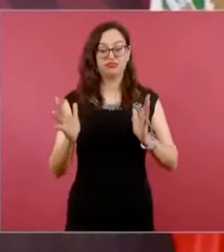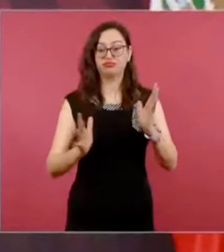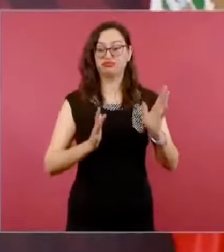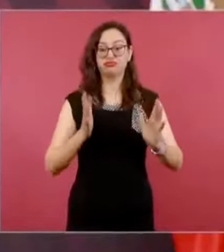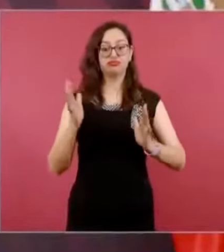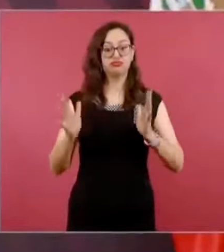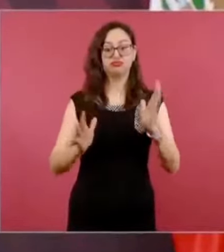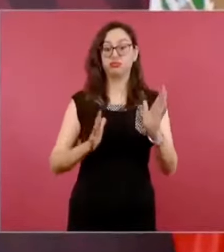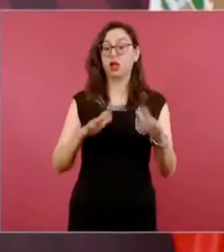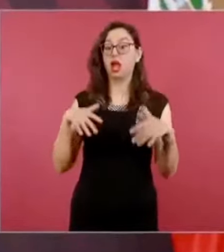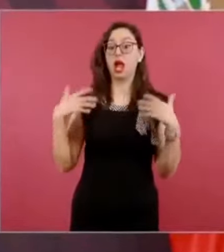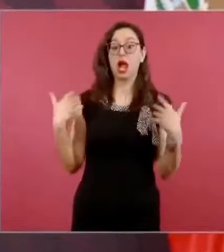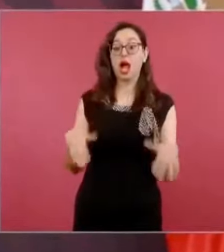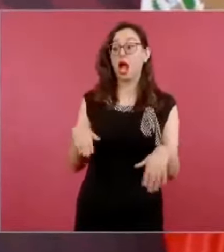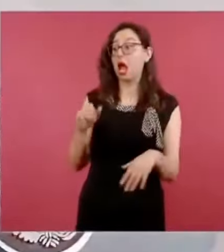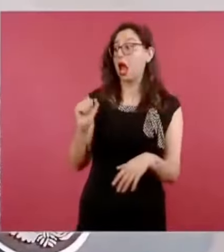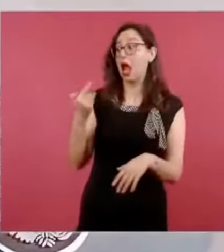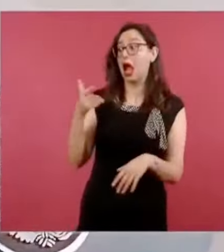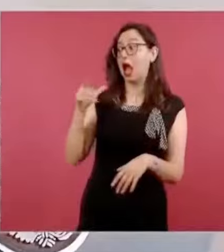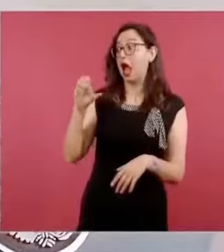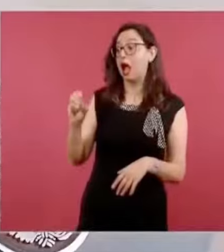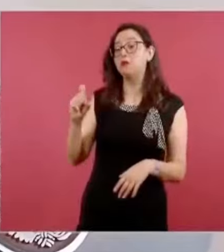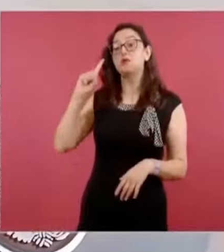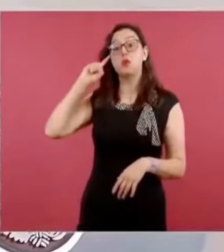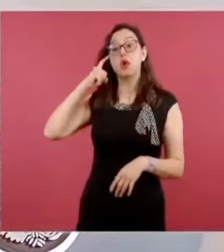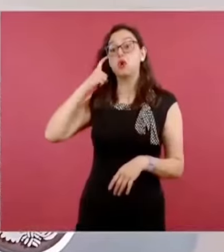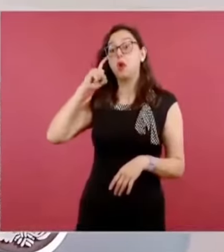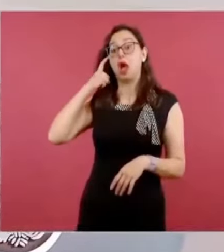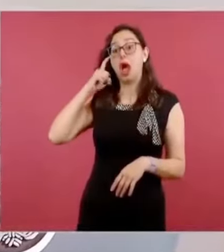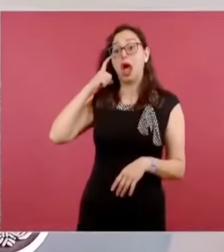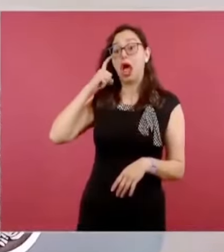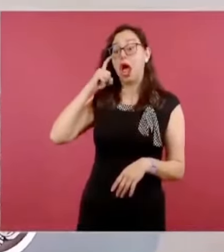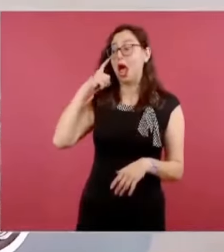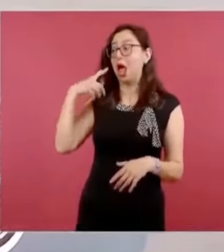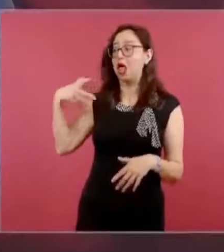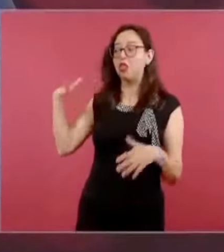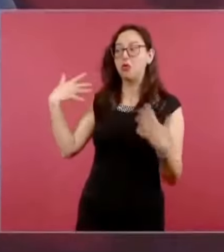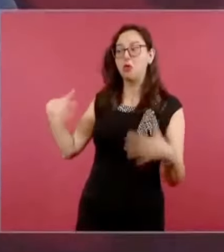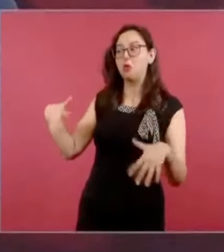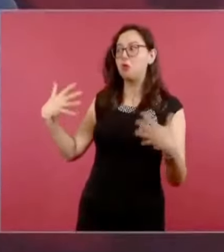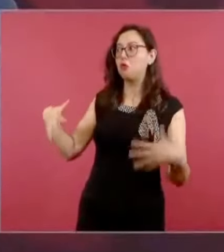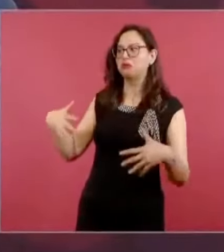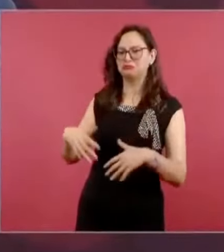que yo estaba molesto, nada, estaba yo contentísimo.